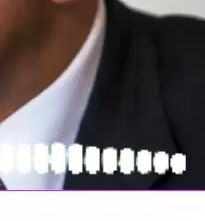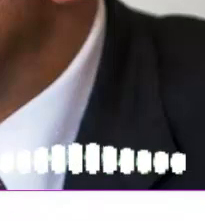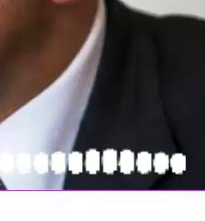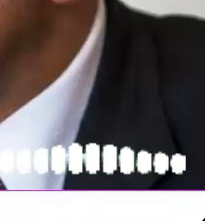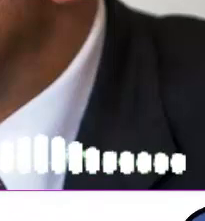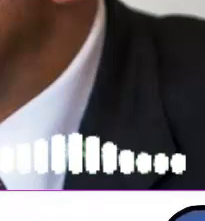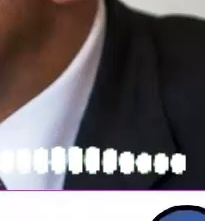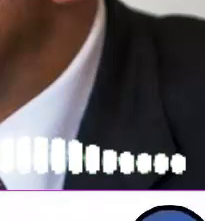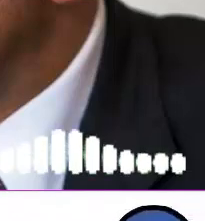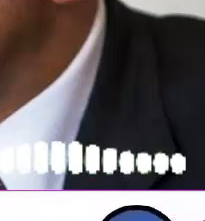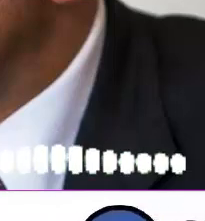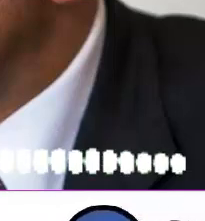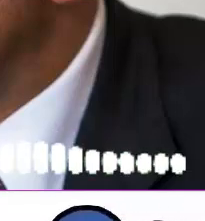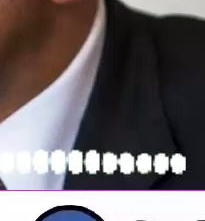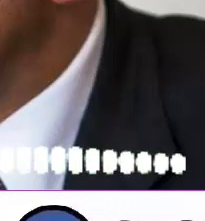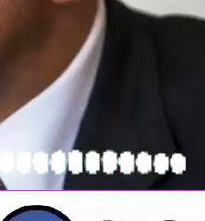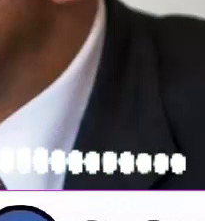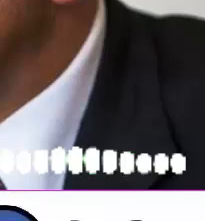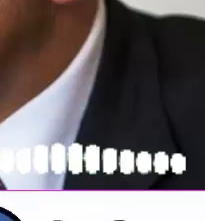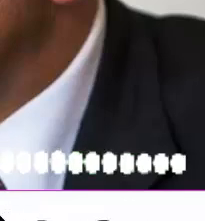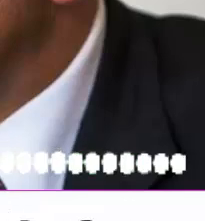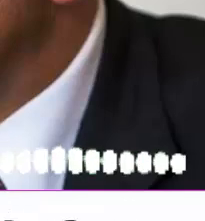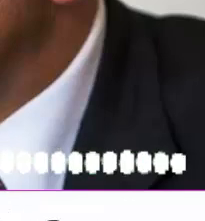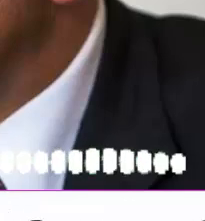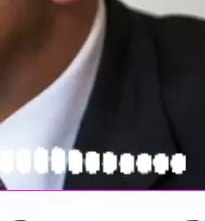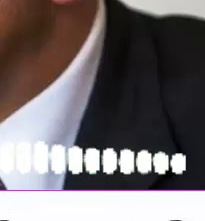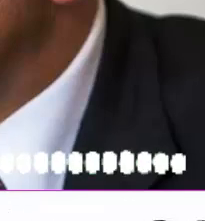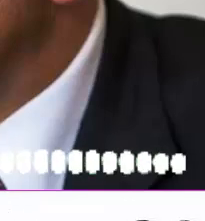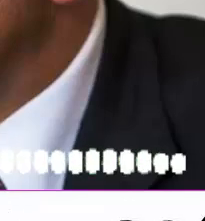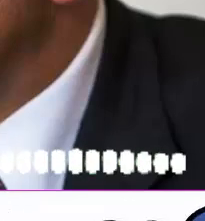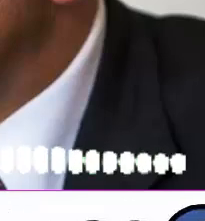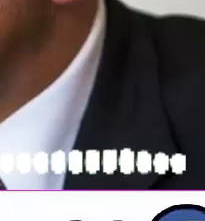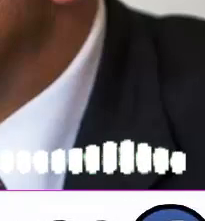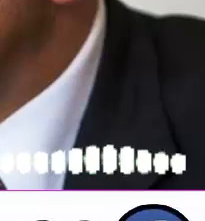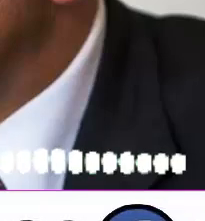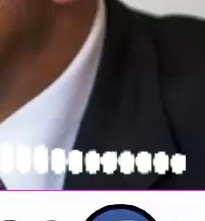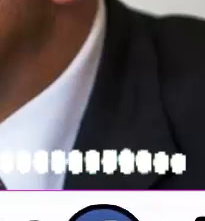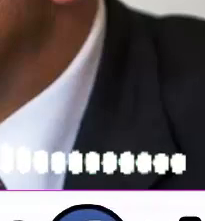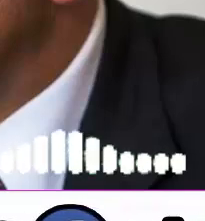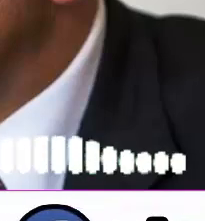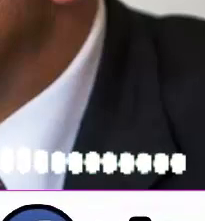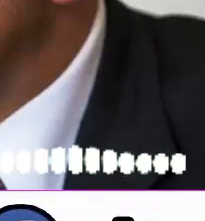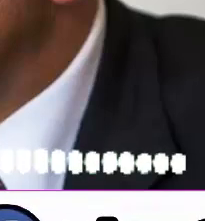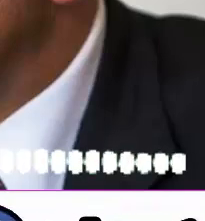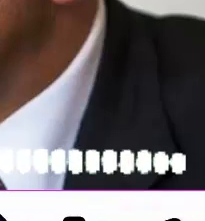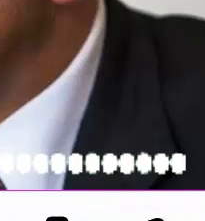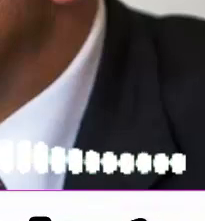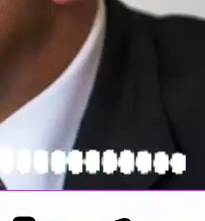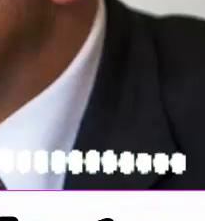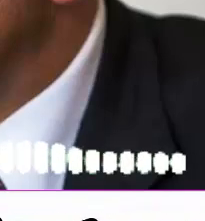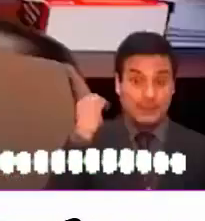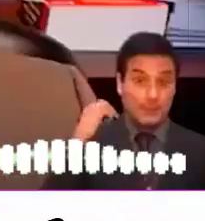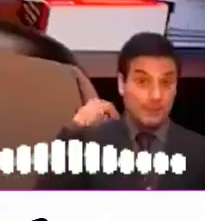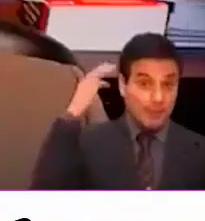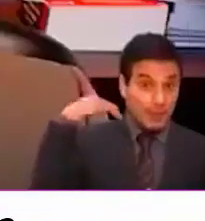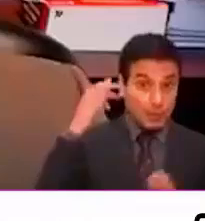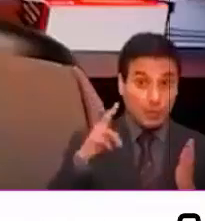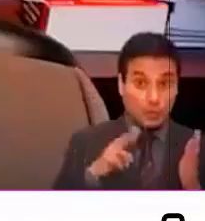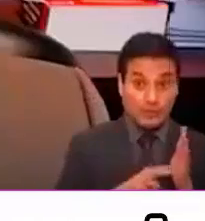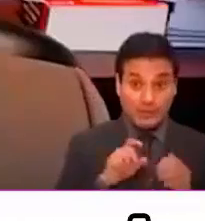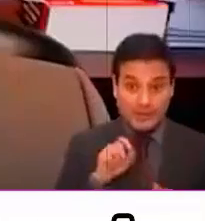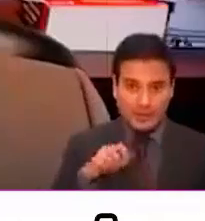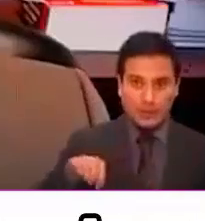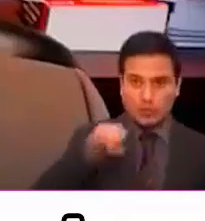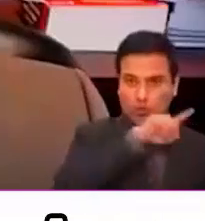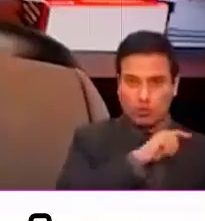te faltó? Que le faltó decir, yo, gran jefe de toro centavo, líder, gran nación chichimeca, no mames, cabrón. ¿Ustedes creen